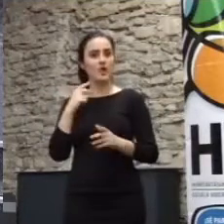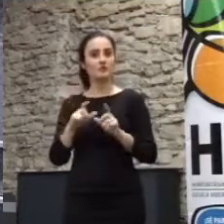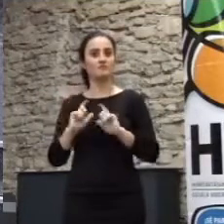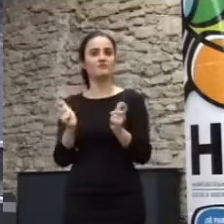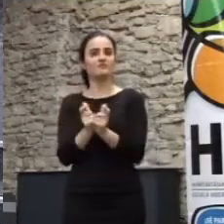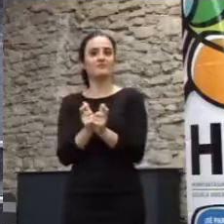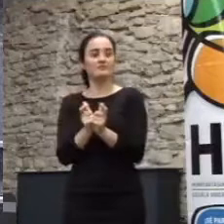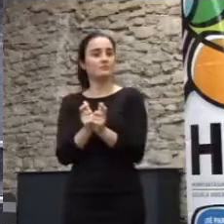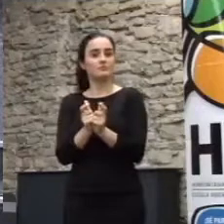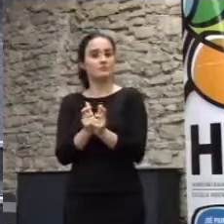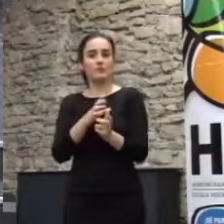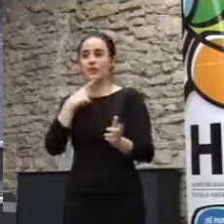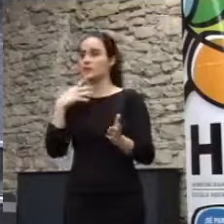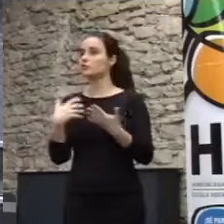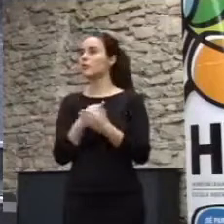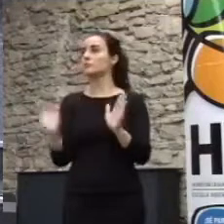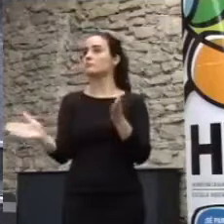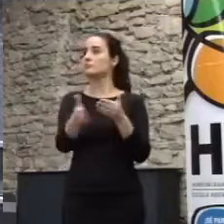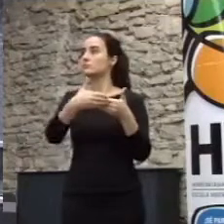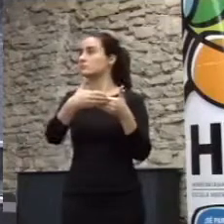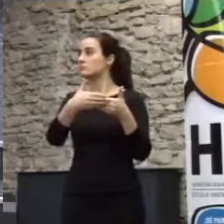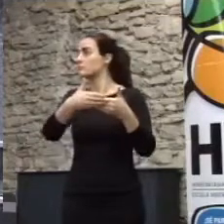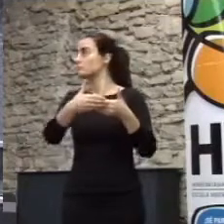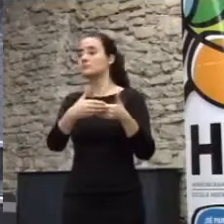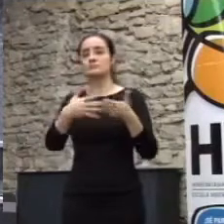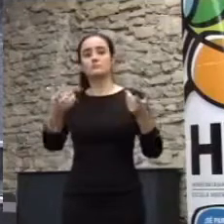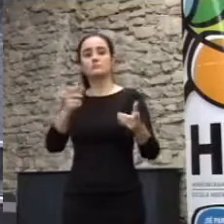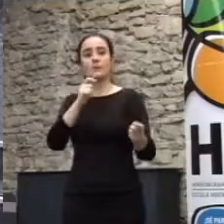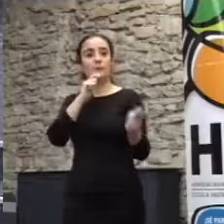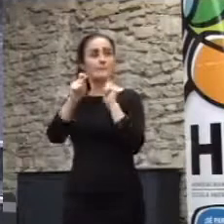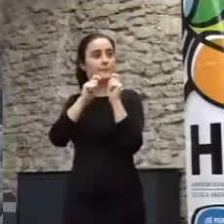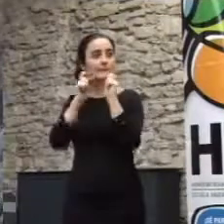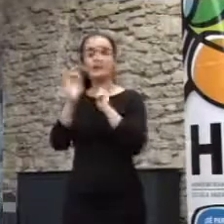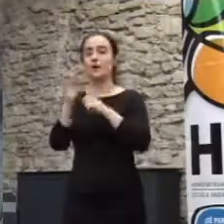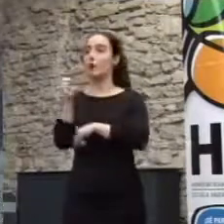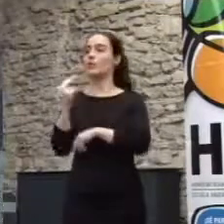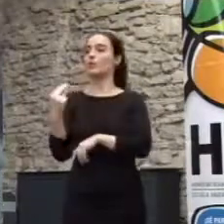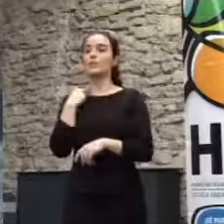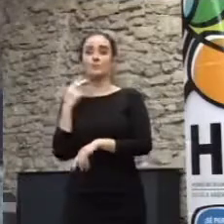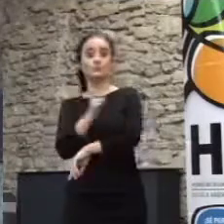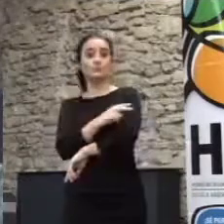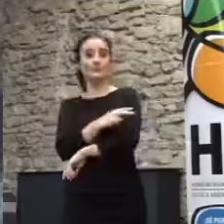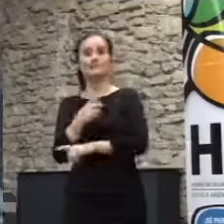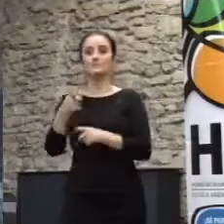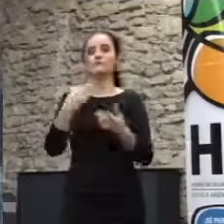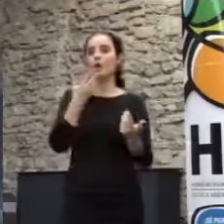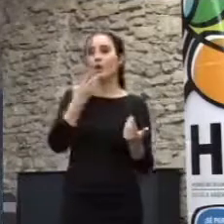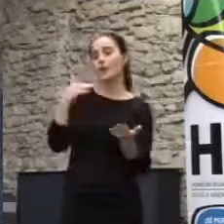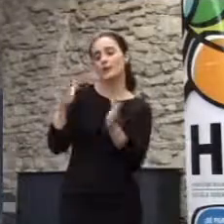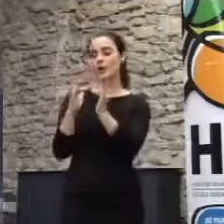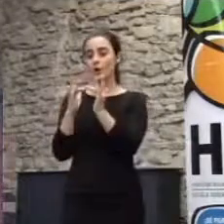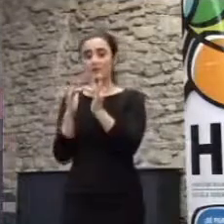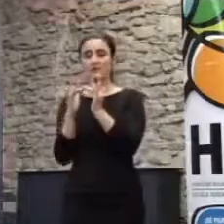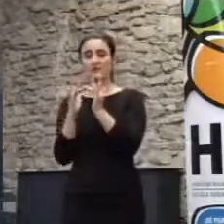lo cierras todo y que los gabinetes de prensa o los diputados que conoces y con los que tienes contacto, cada